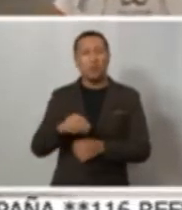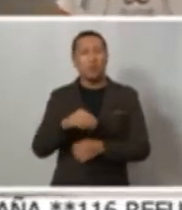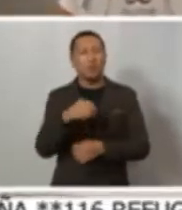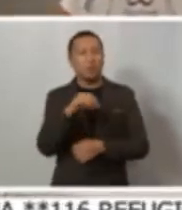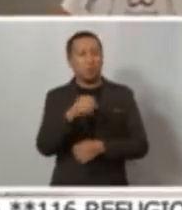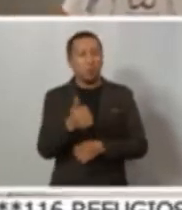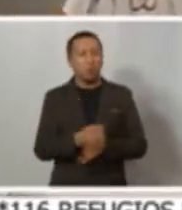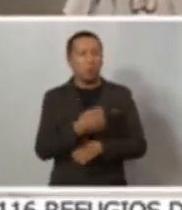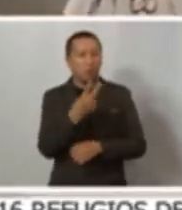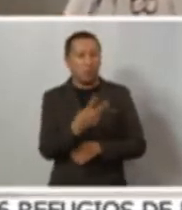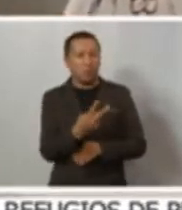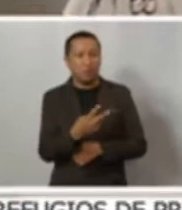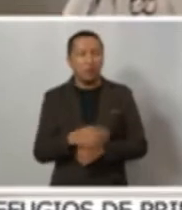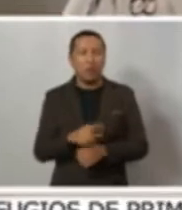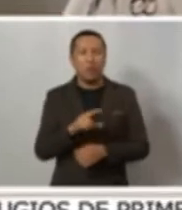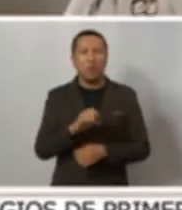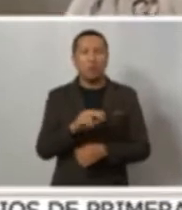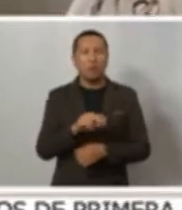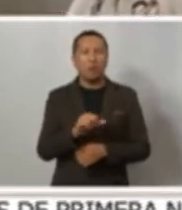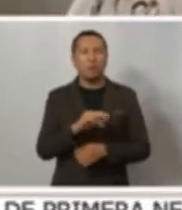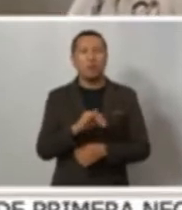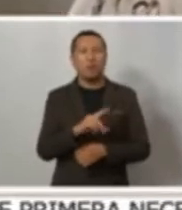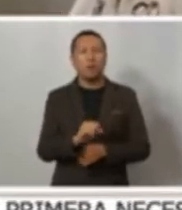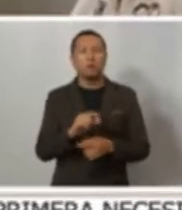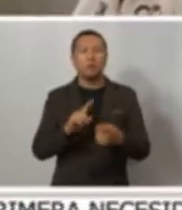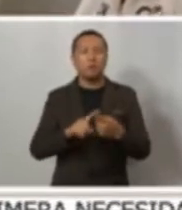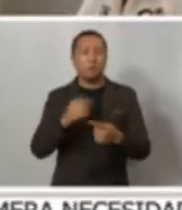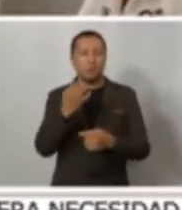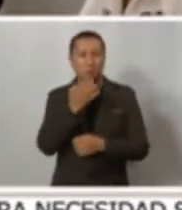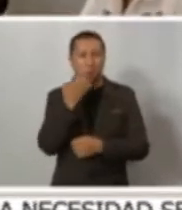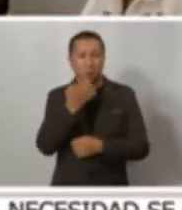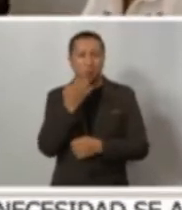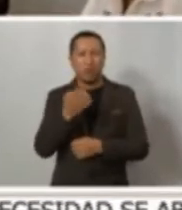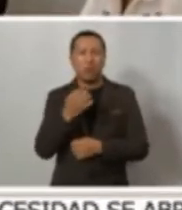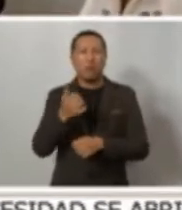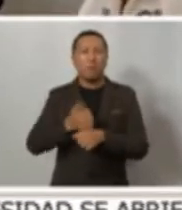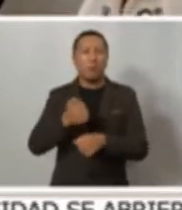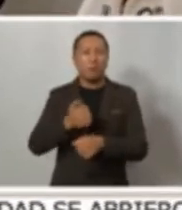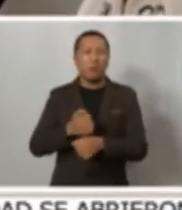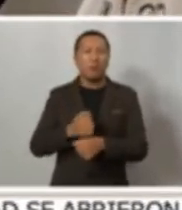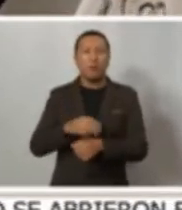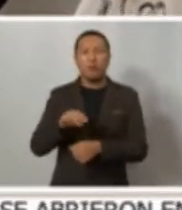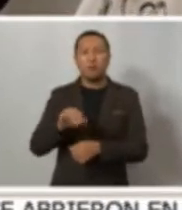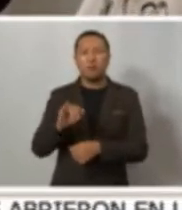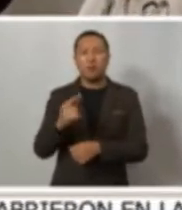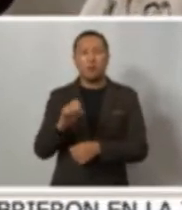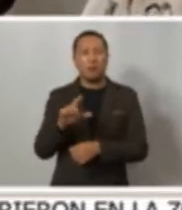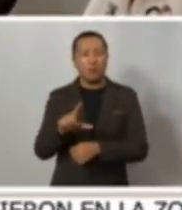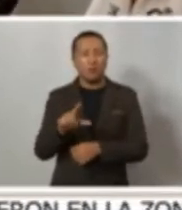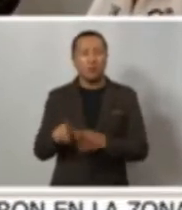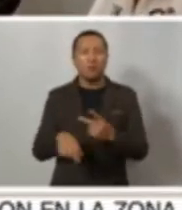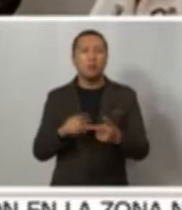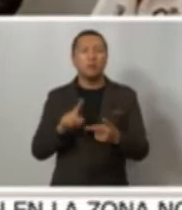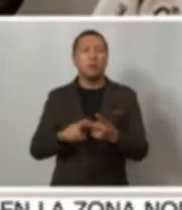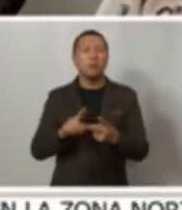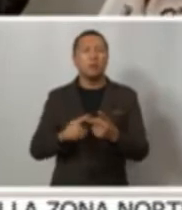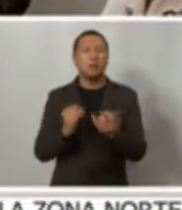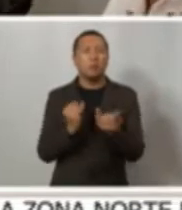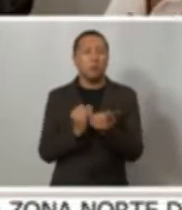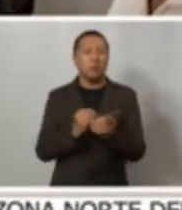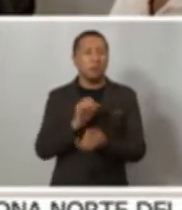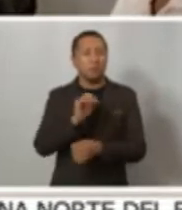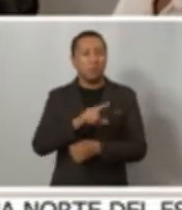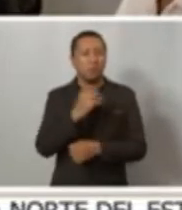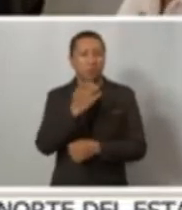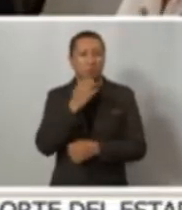Colegio de Bachilleres, la Telesecundaria Ramón Bravo Prieto y la Escuela Primaria Miguel Ángel Sabido. Son las 3 edificaciones que